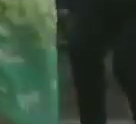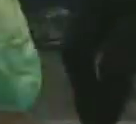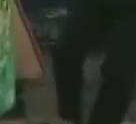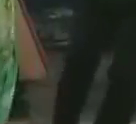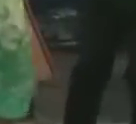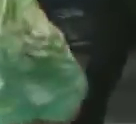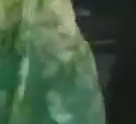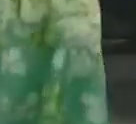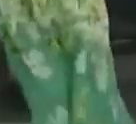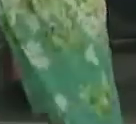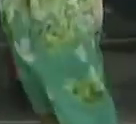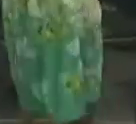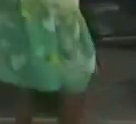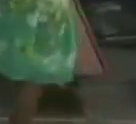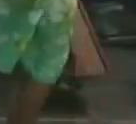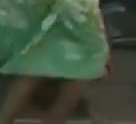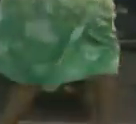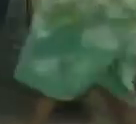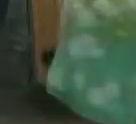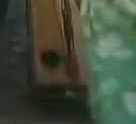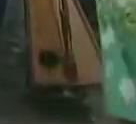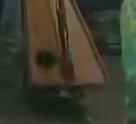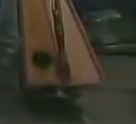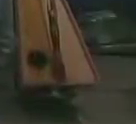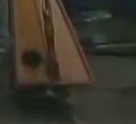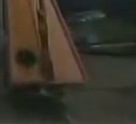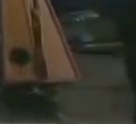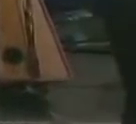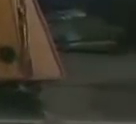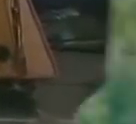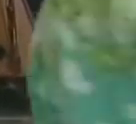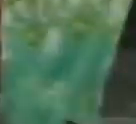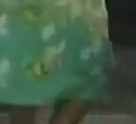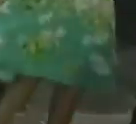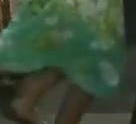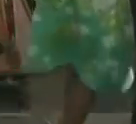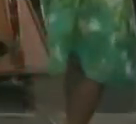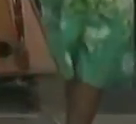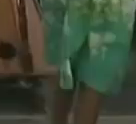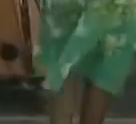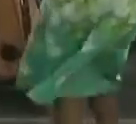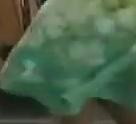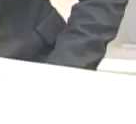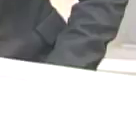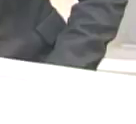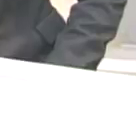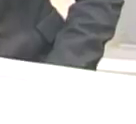musical, nosotros vamos a retornar el contacto a los estudios. Adelante.